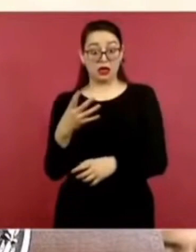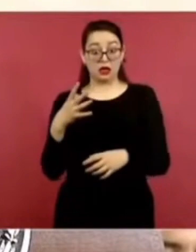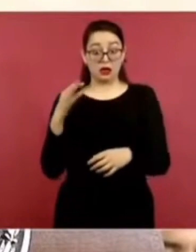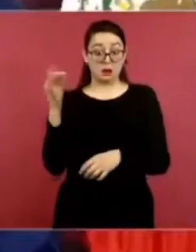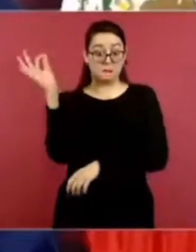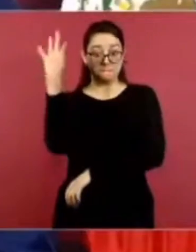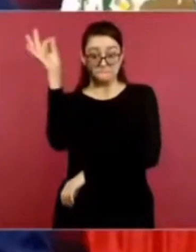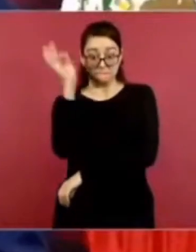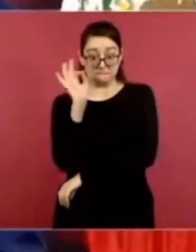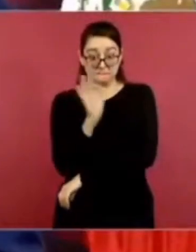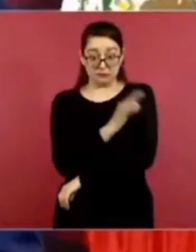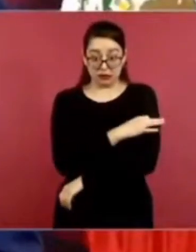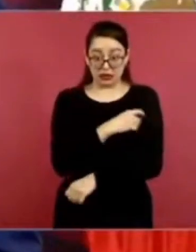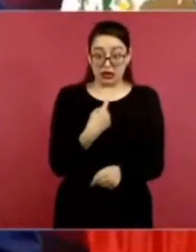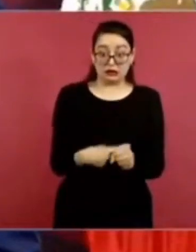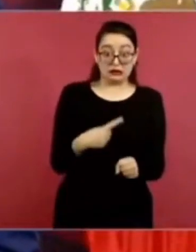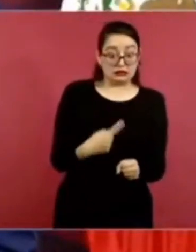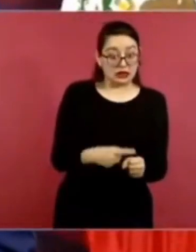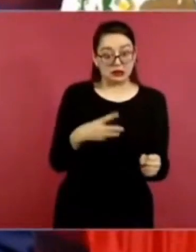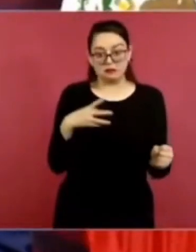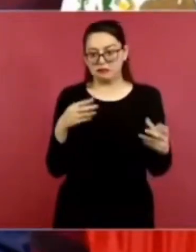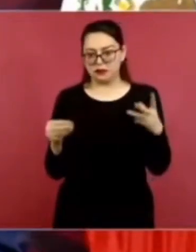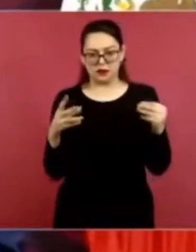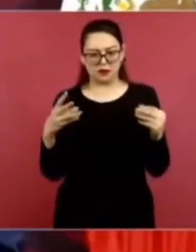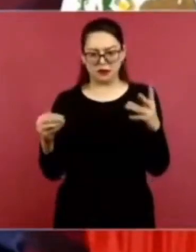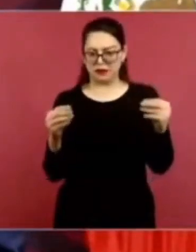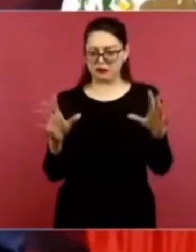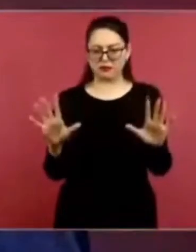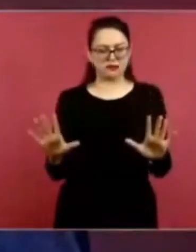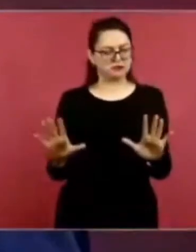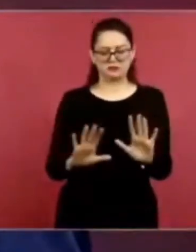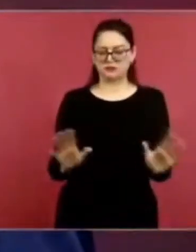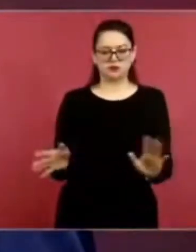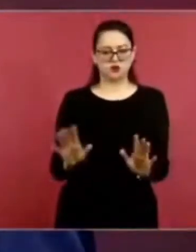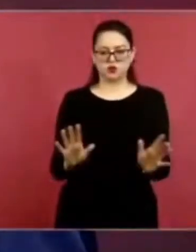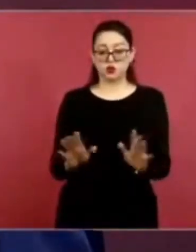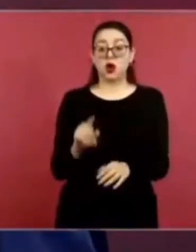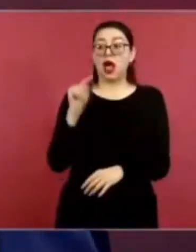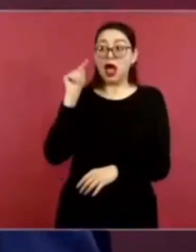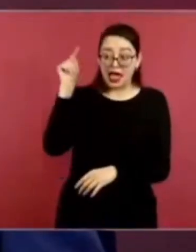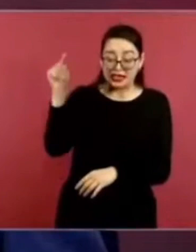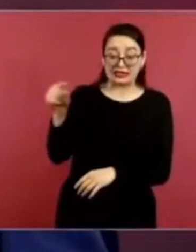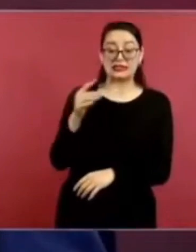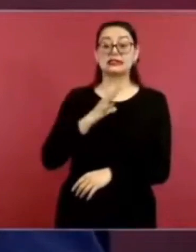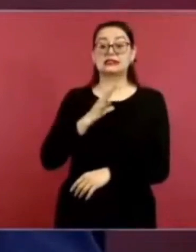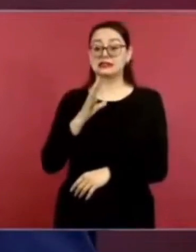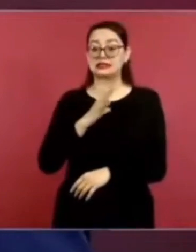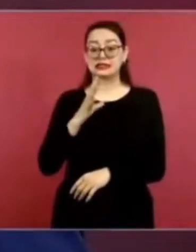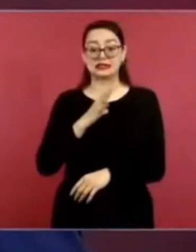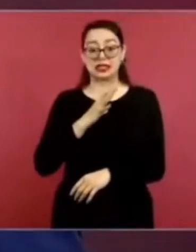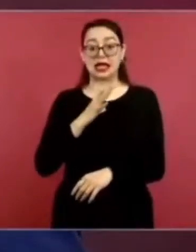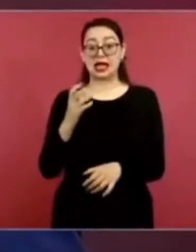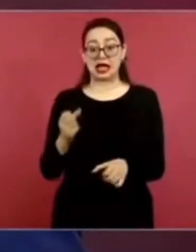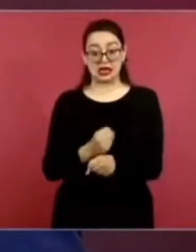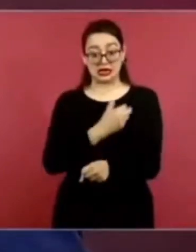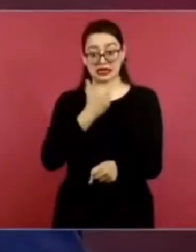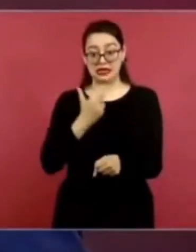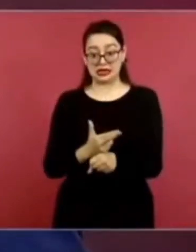por cualquier enfermedad, allá está de base el secretario de